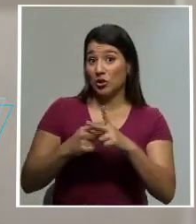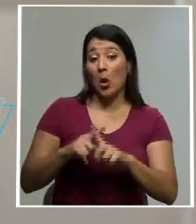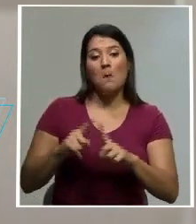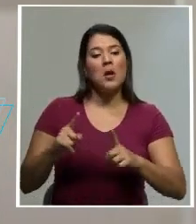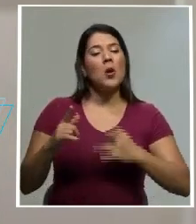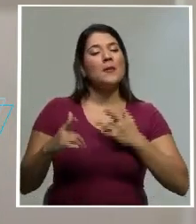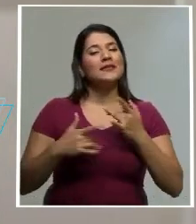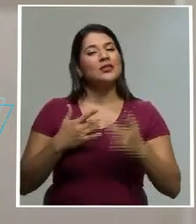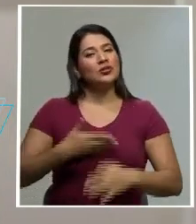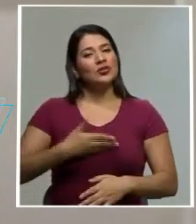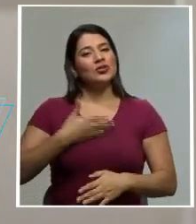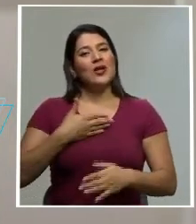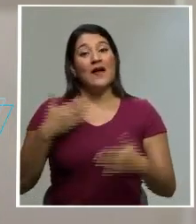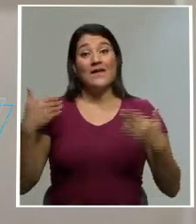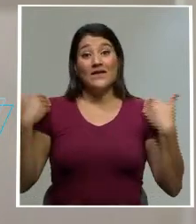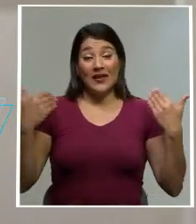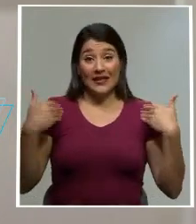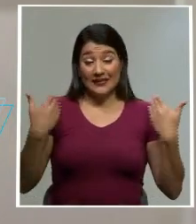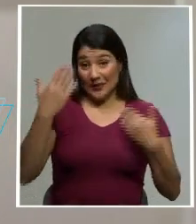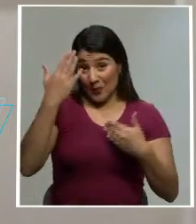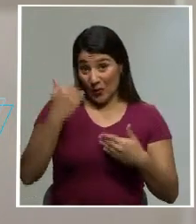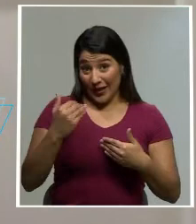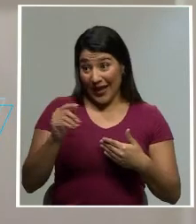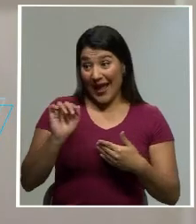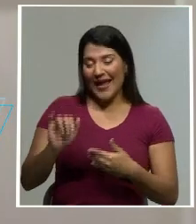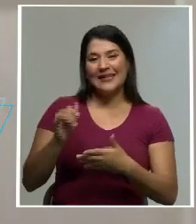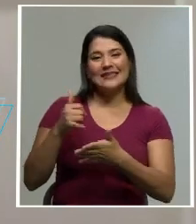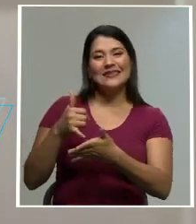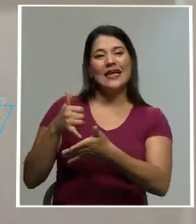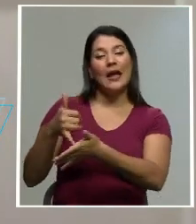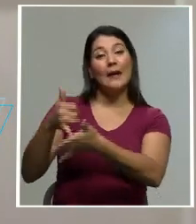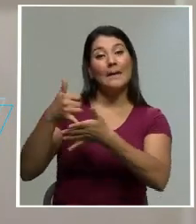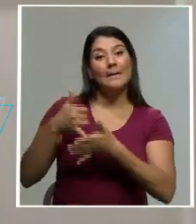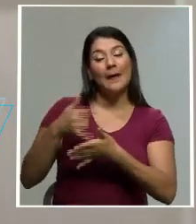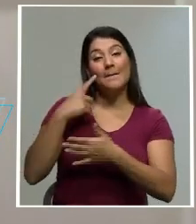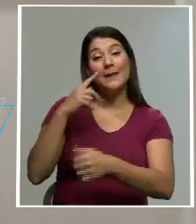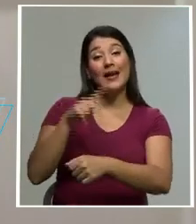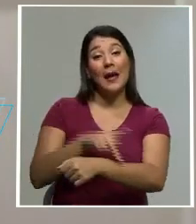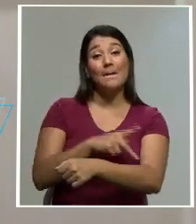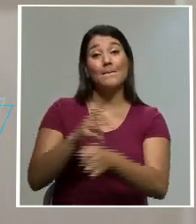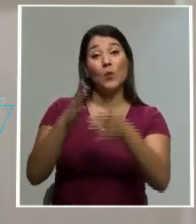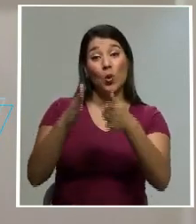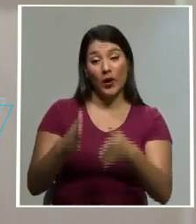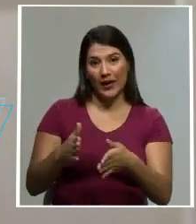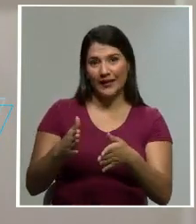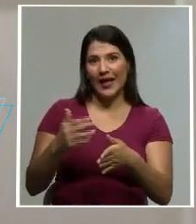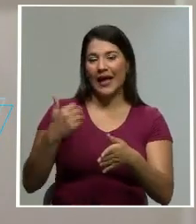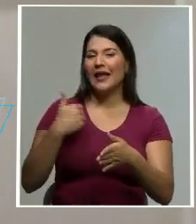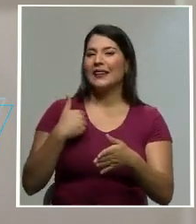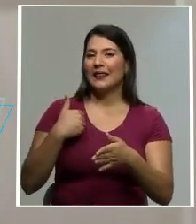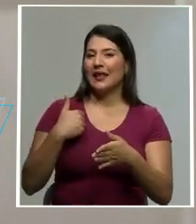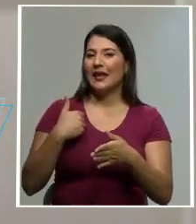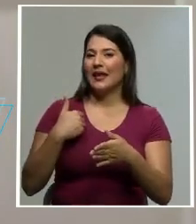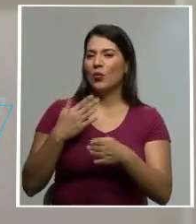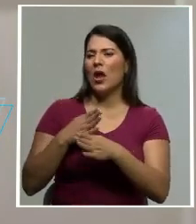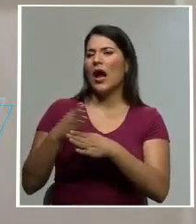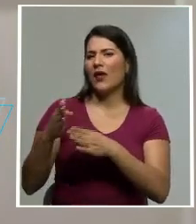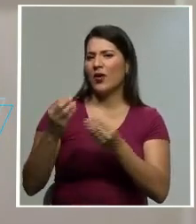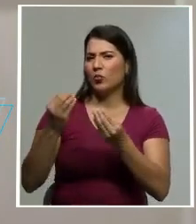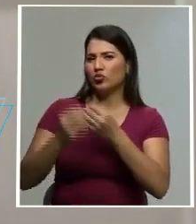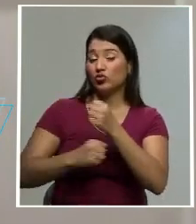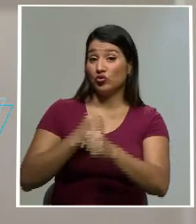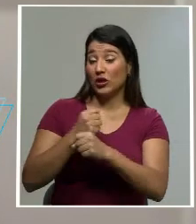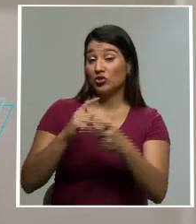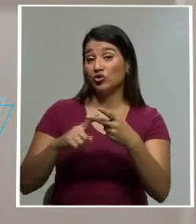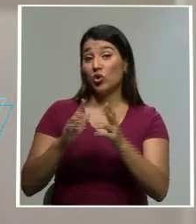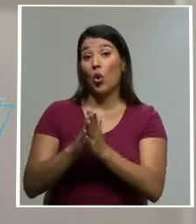honrado y muy feliz, sobre todo porque este premio, bueno, se premia a un poeta de larga trayectoria y a un libro inédito.